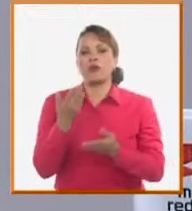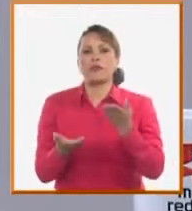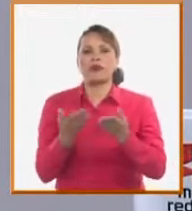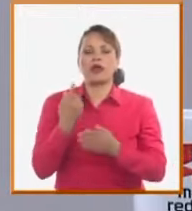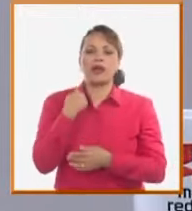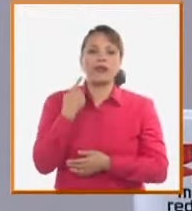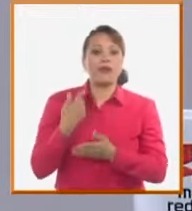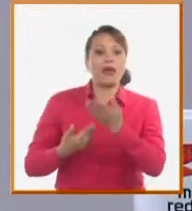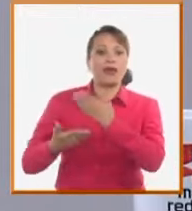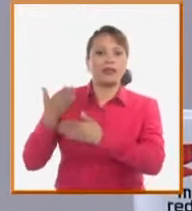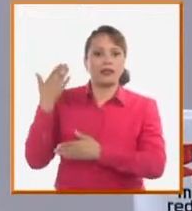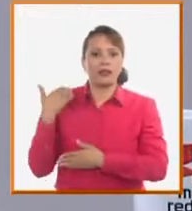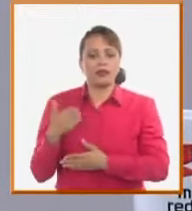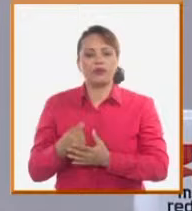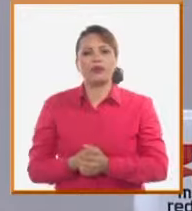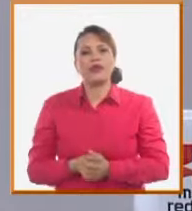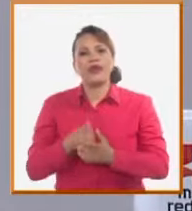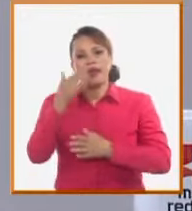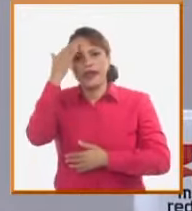gracias al financiamiento